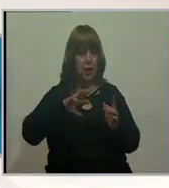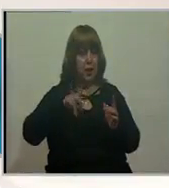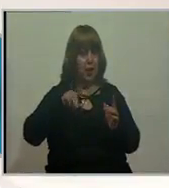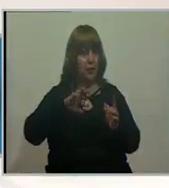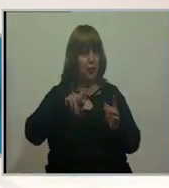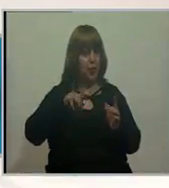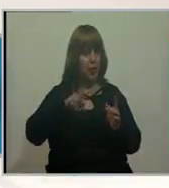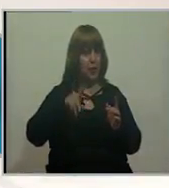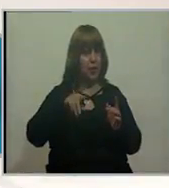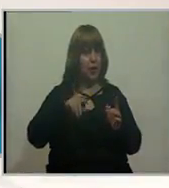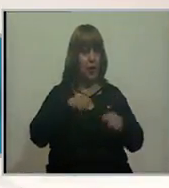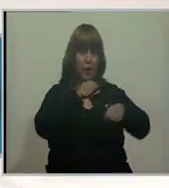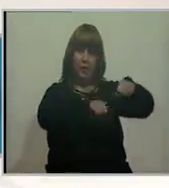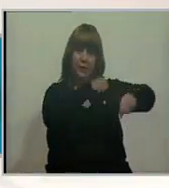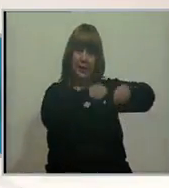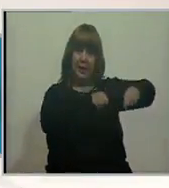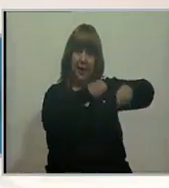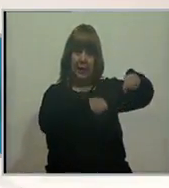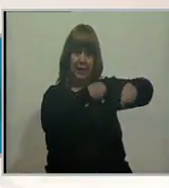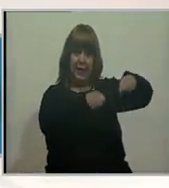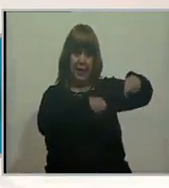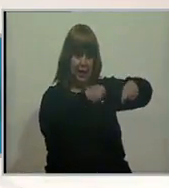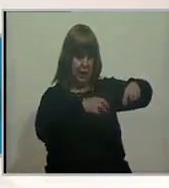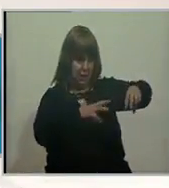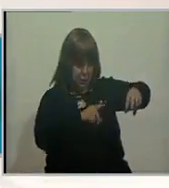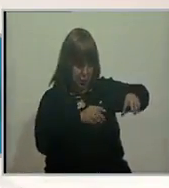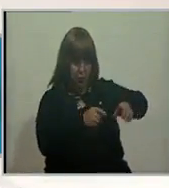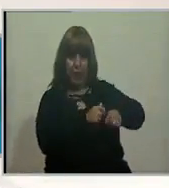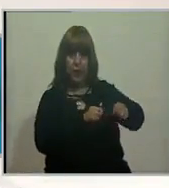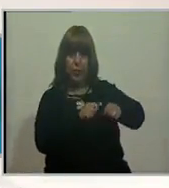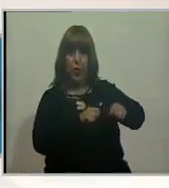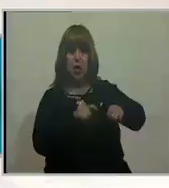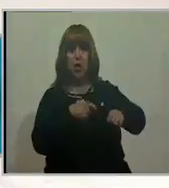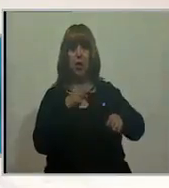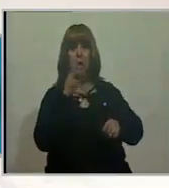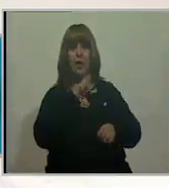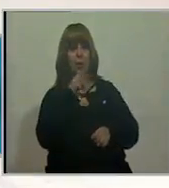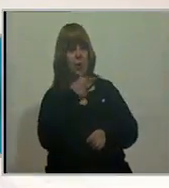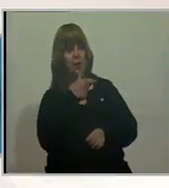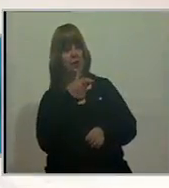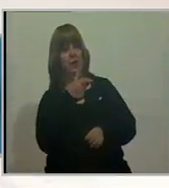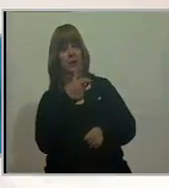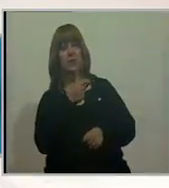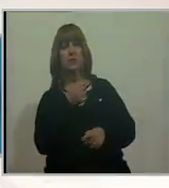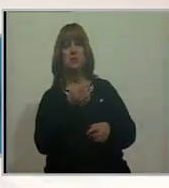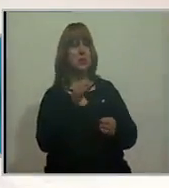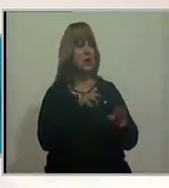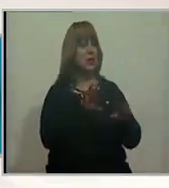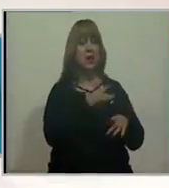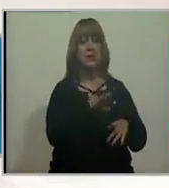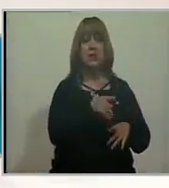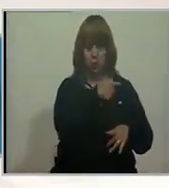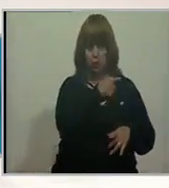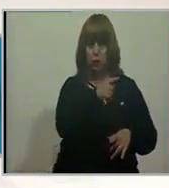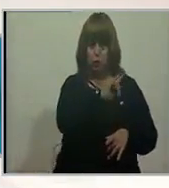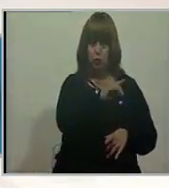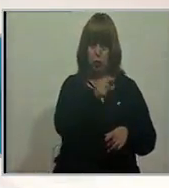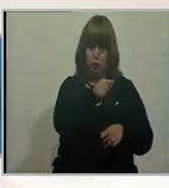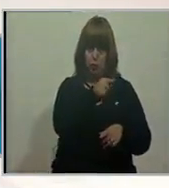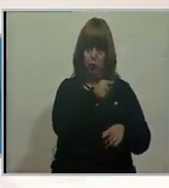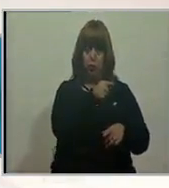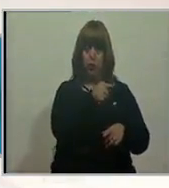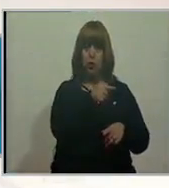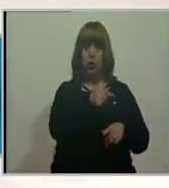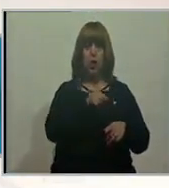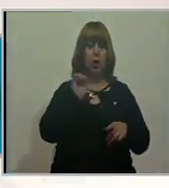sacando la cadena de una bici. Uh-huh. Una mujer filmándolos, preguntándoles, chicos, ¿qué hacen? ¿Eso es suyo? Y